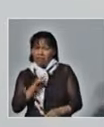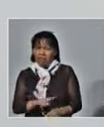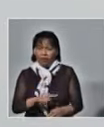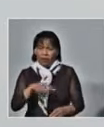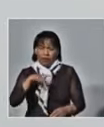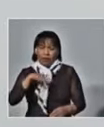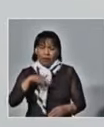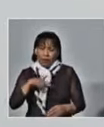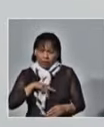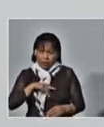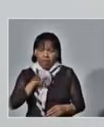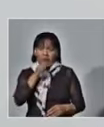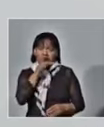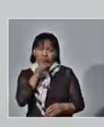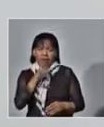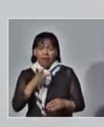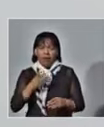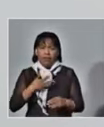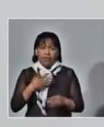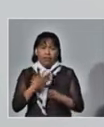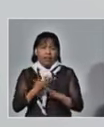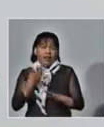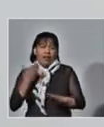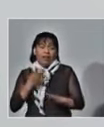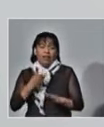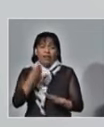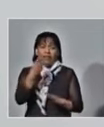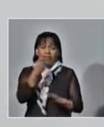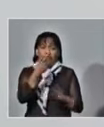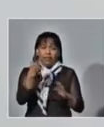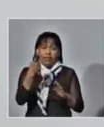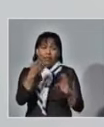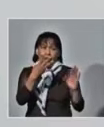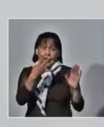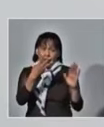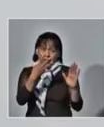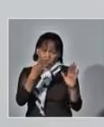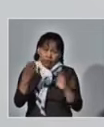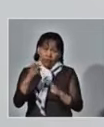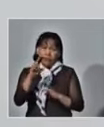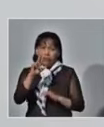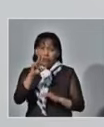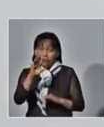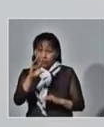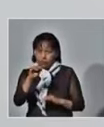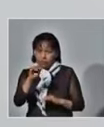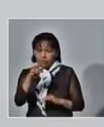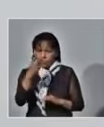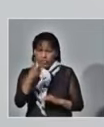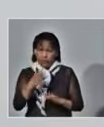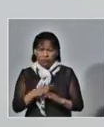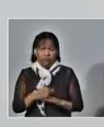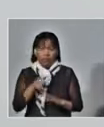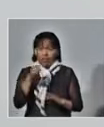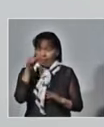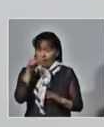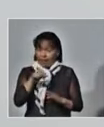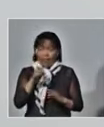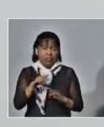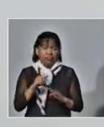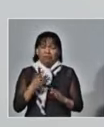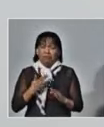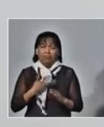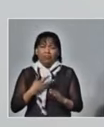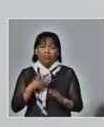papá adquirió este predio en el 92, cuando yo solo tenía 19 años. Este predio no se encuentra dentro del polígono